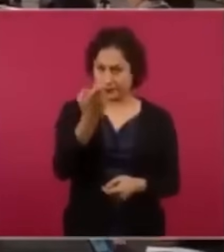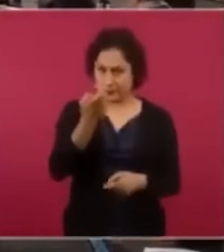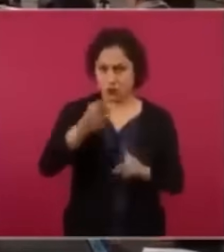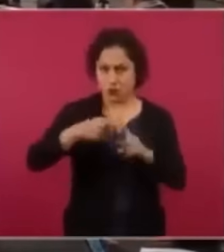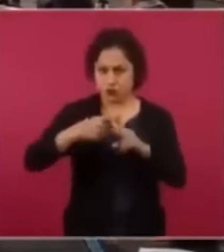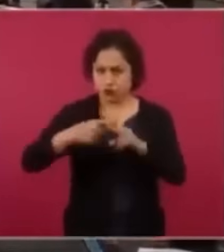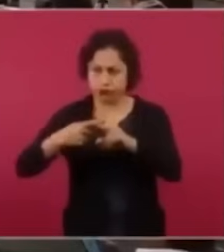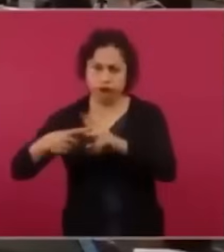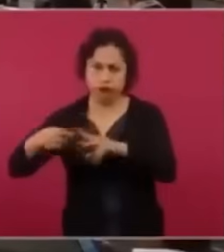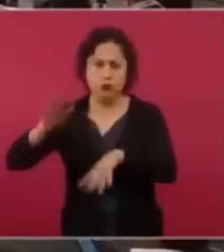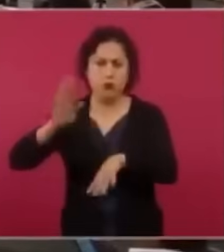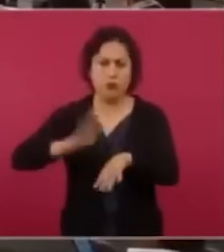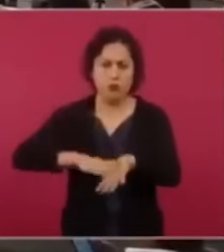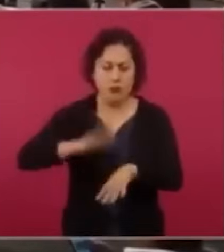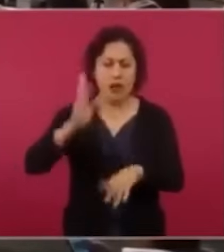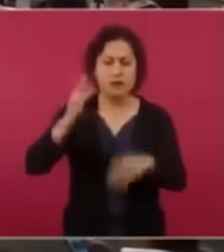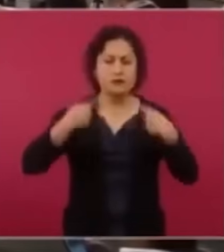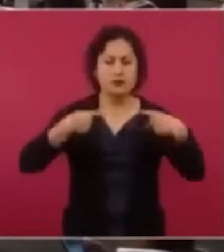que